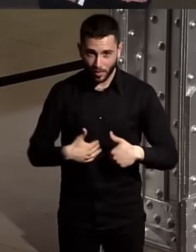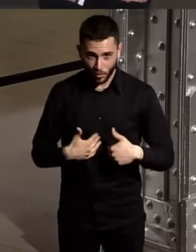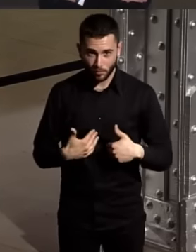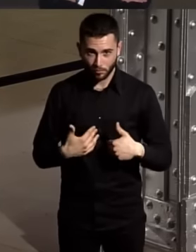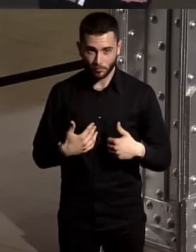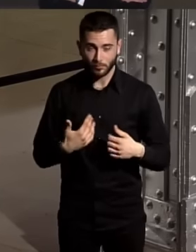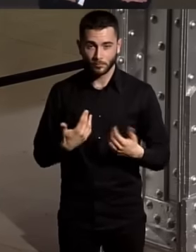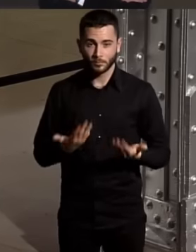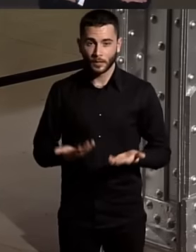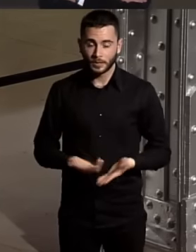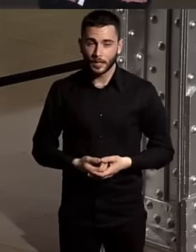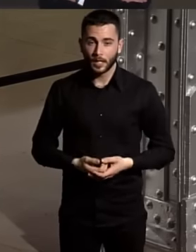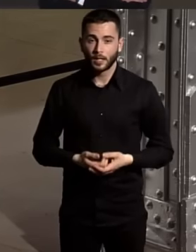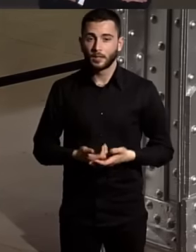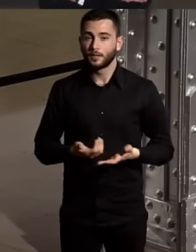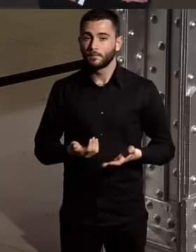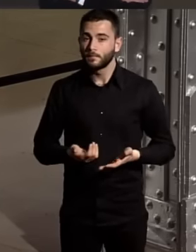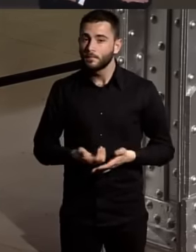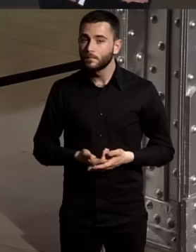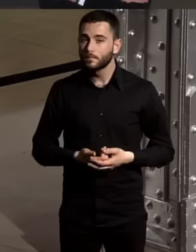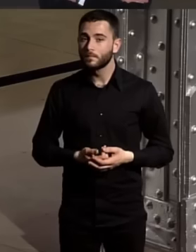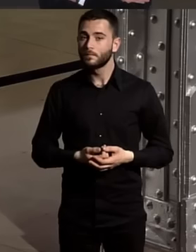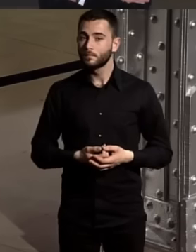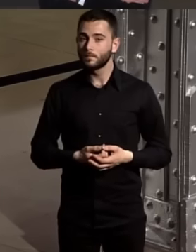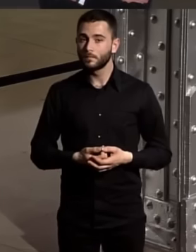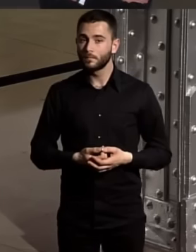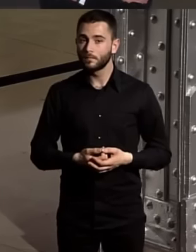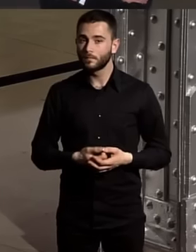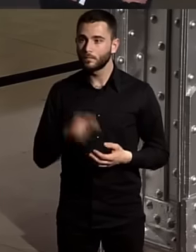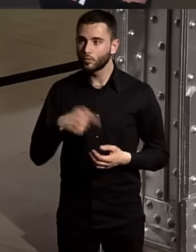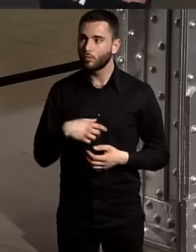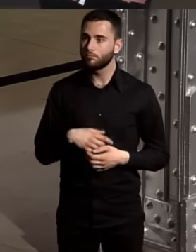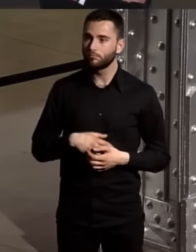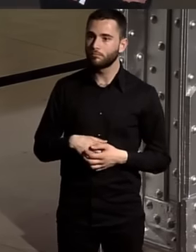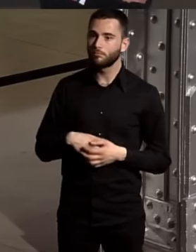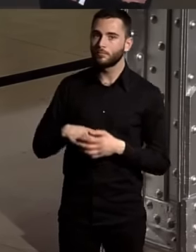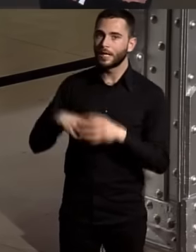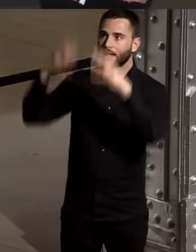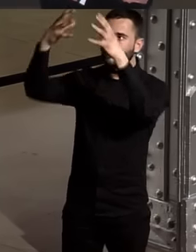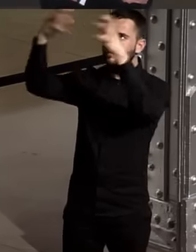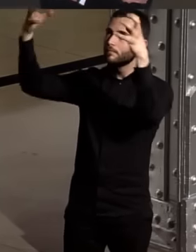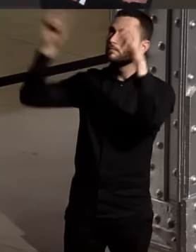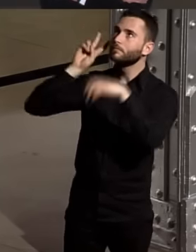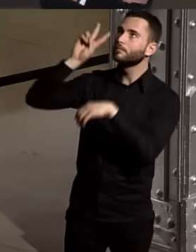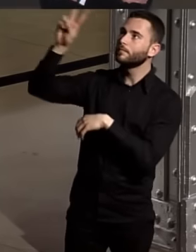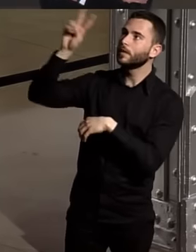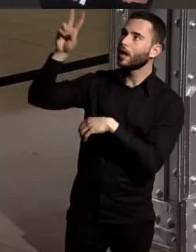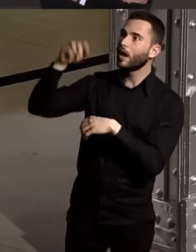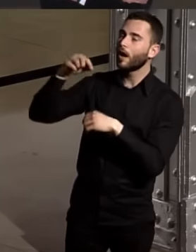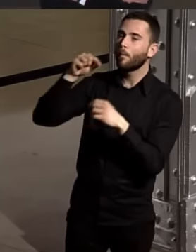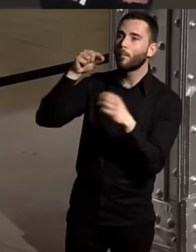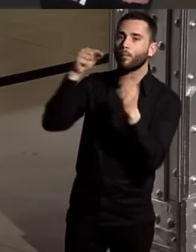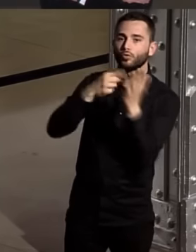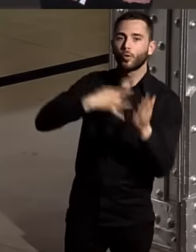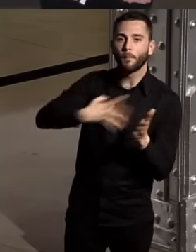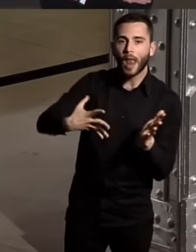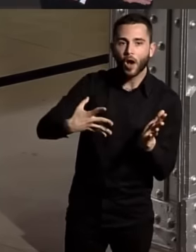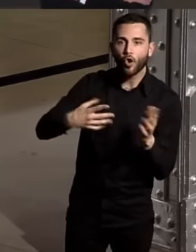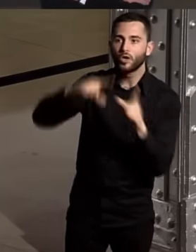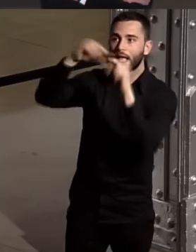Sabes Esta esta O sea tú cuando mires al cielo solo ves puntos blancos con los ojos ves estrellas que